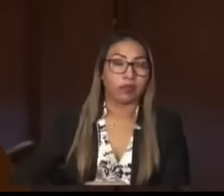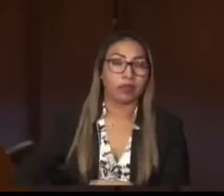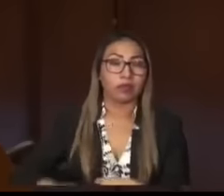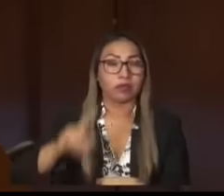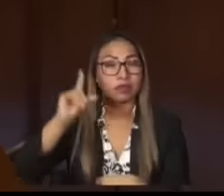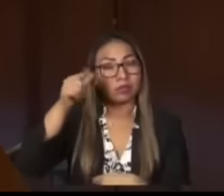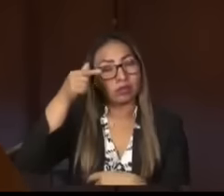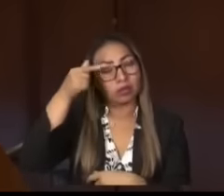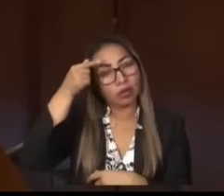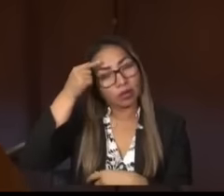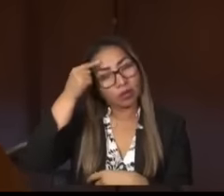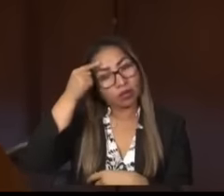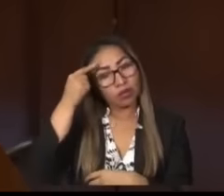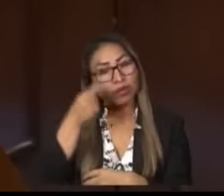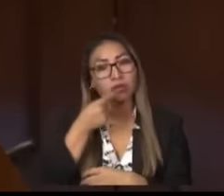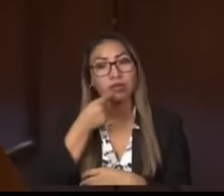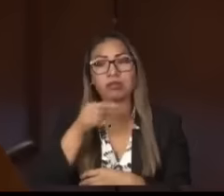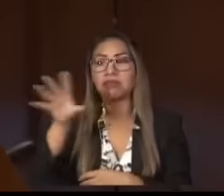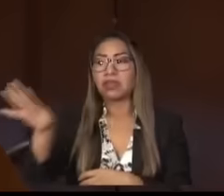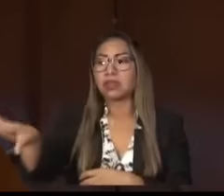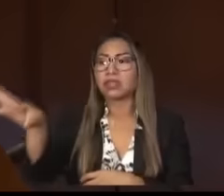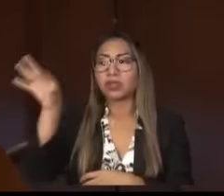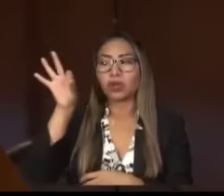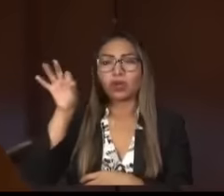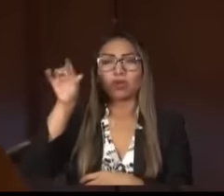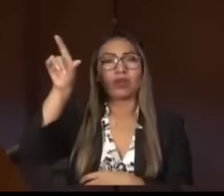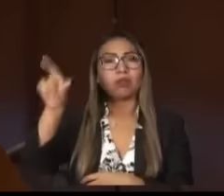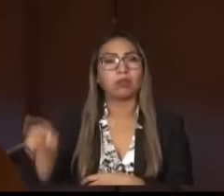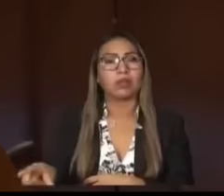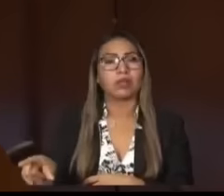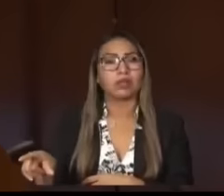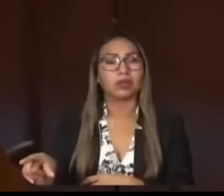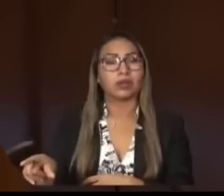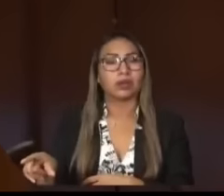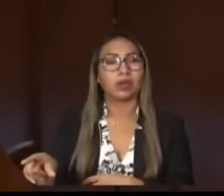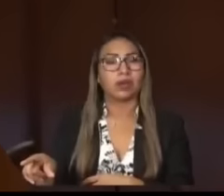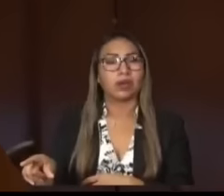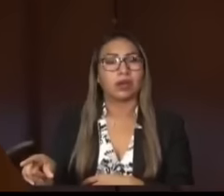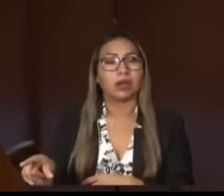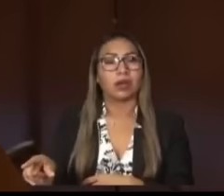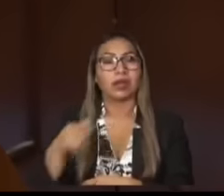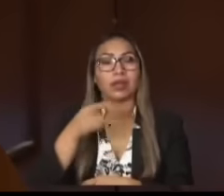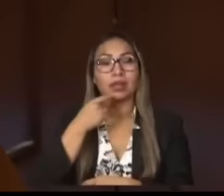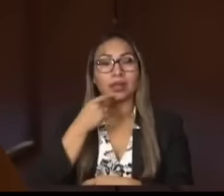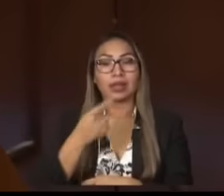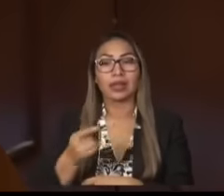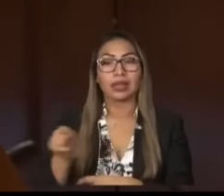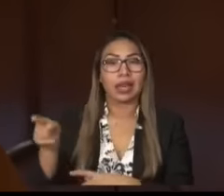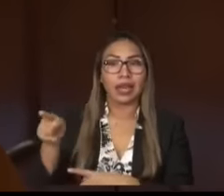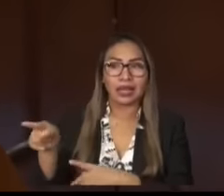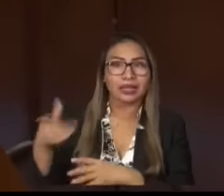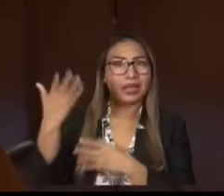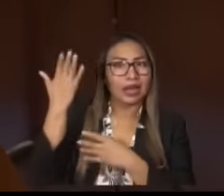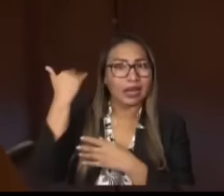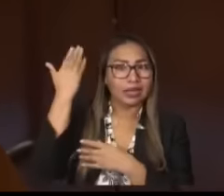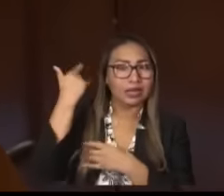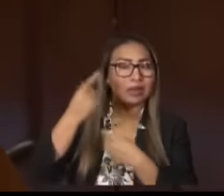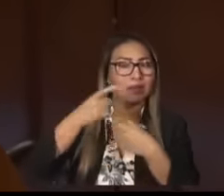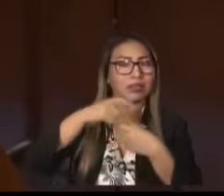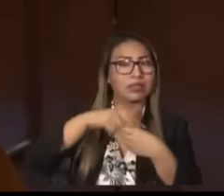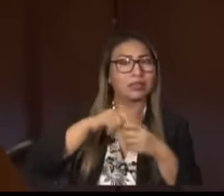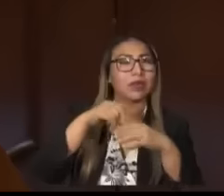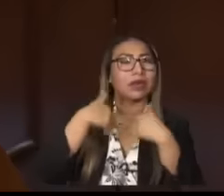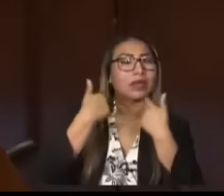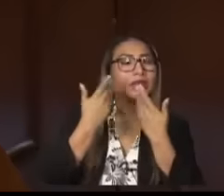escoge a un individuo que ha estado vinculado a la aseguradora privada. ¿Cuál